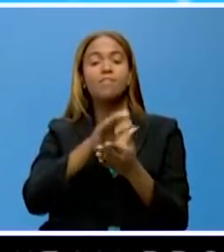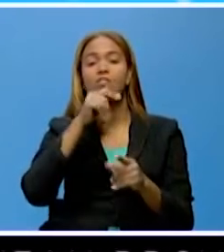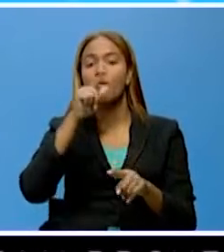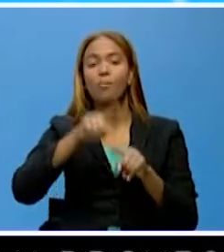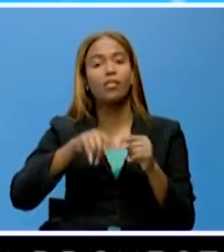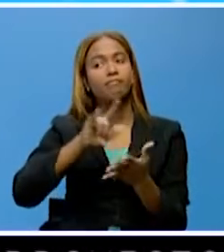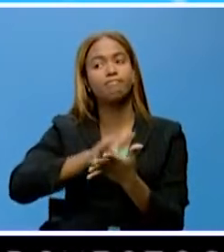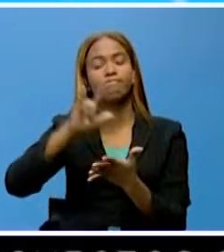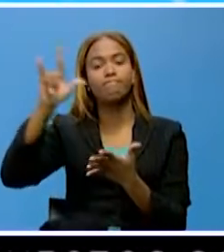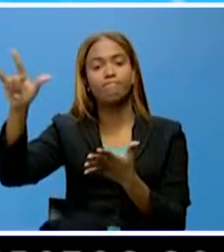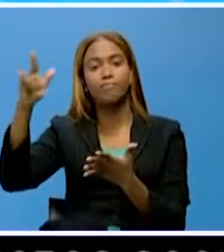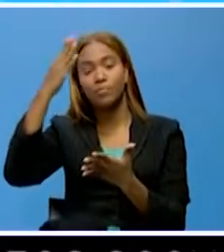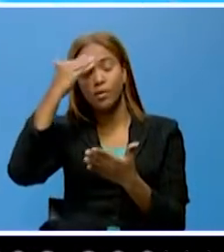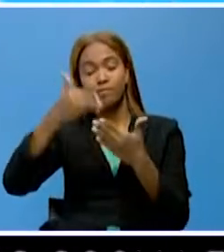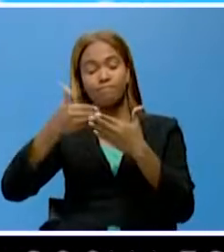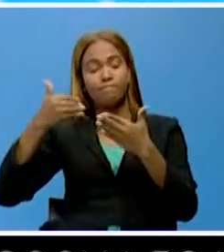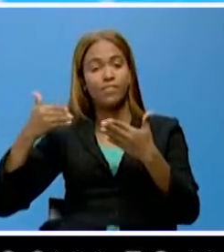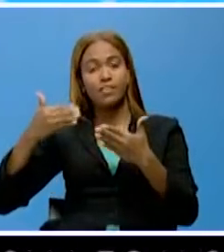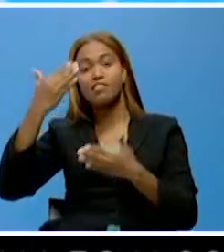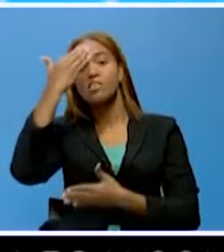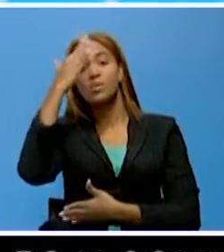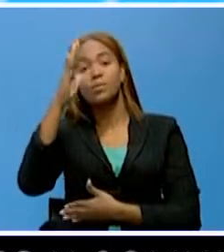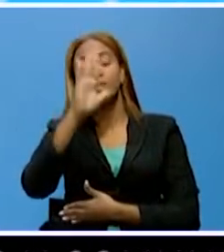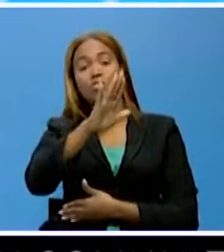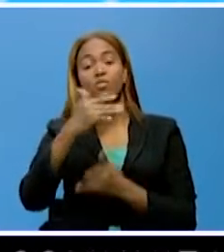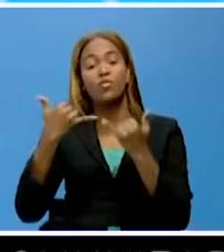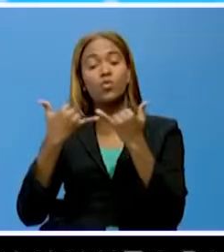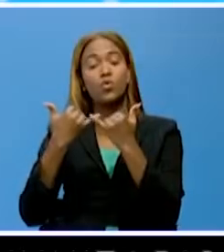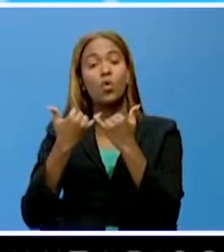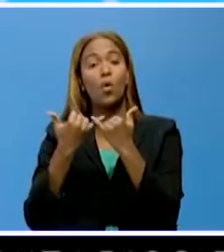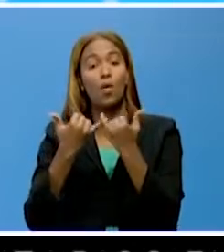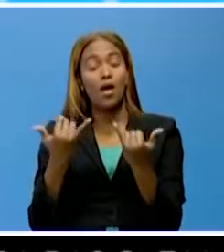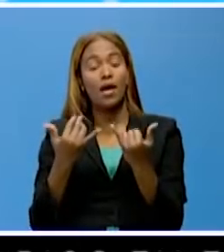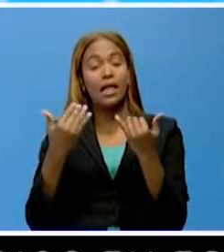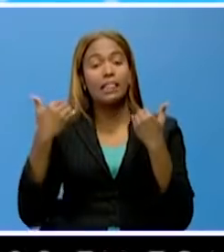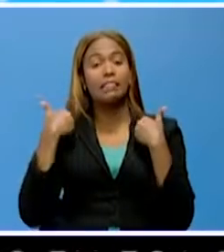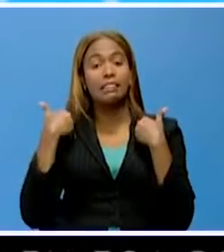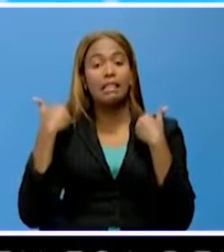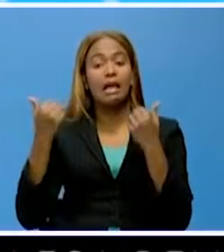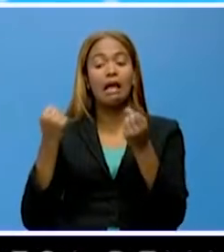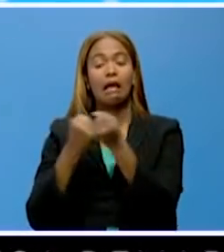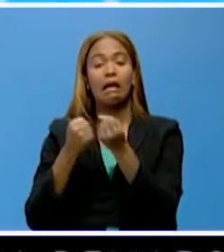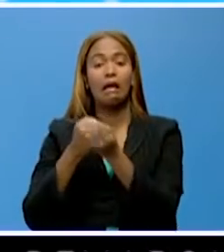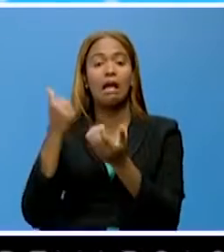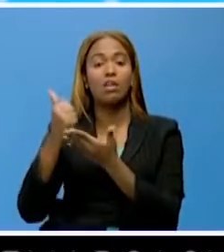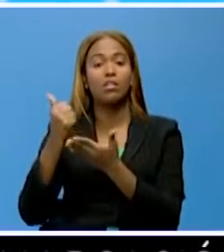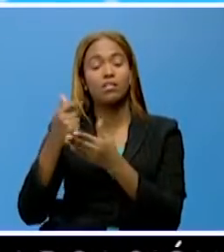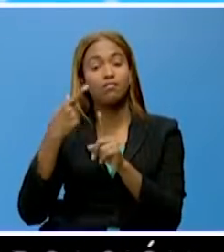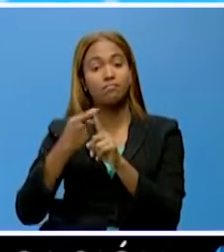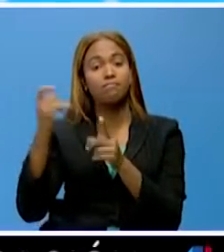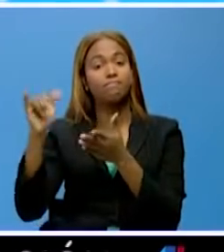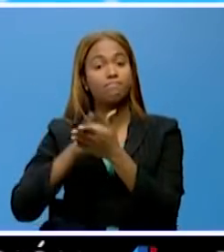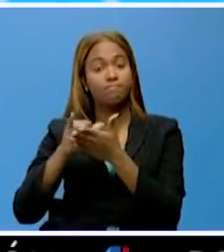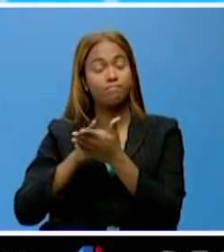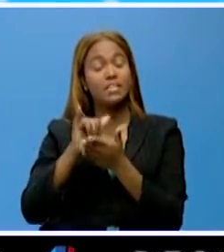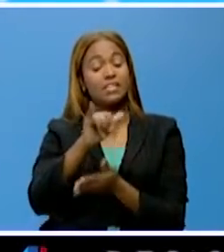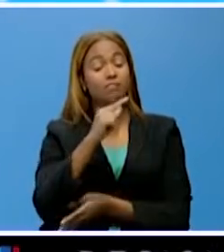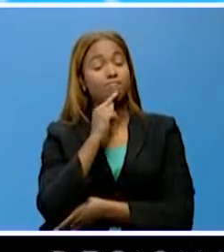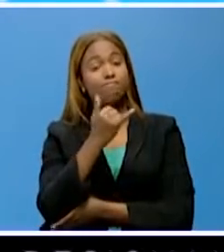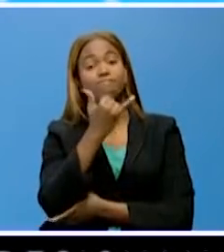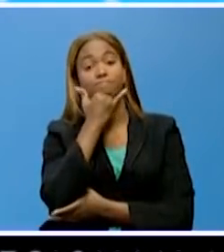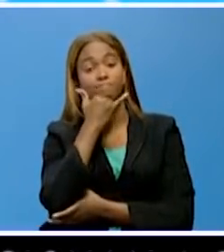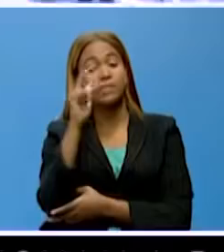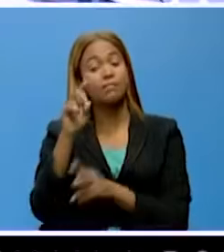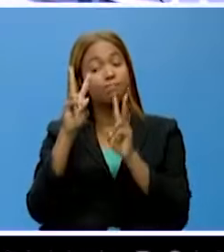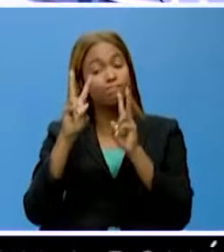ir porque previamente no saben que su novio o su novia está recibiendo ayuda en los Estados Unidos. Y grave error, ¿eh? Muchas veces. Esas, sí, hay